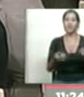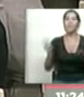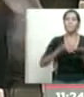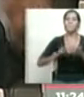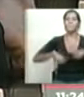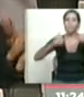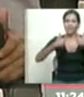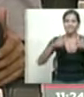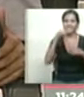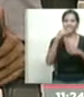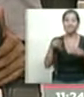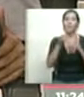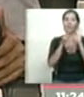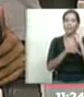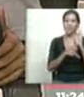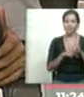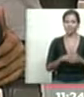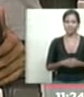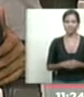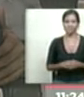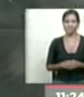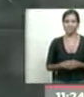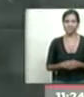de este programa Zurda Conducta.